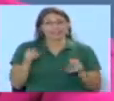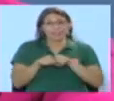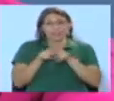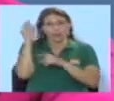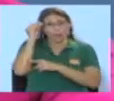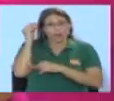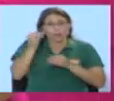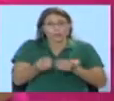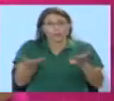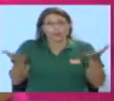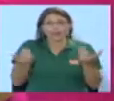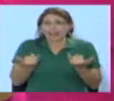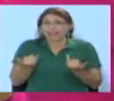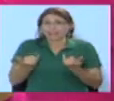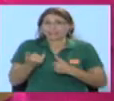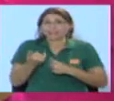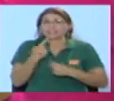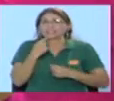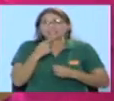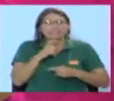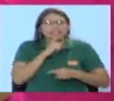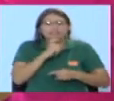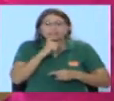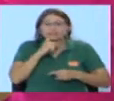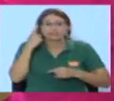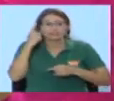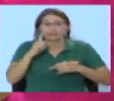la complejidad para instalar torres.